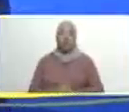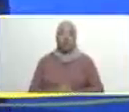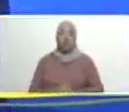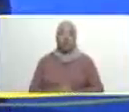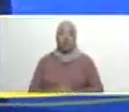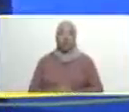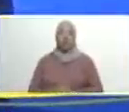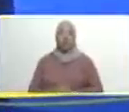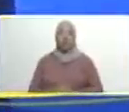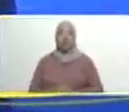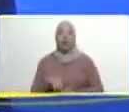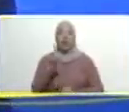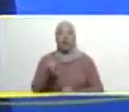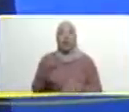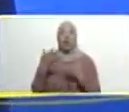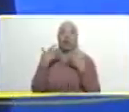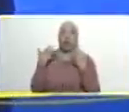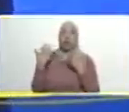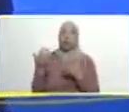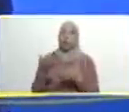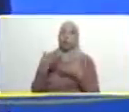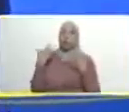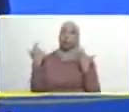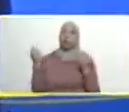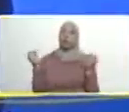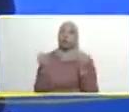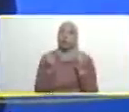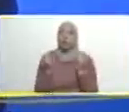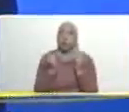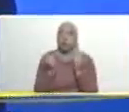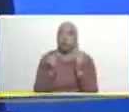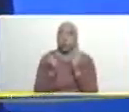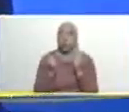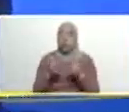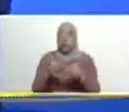Y así como hay calor y sequía extrema,